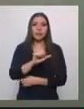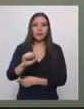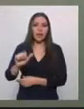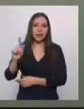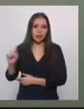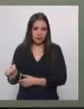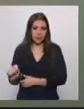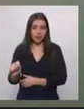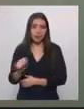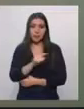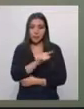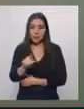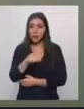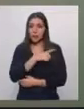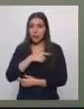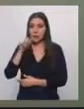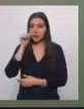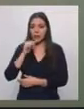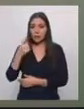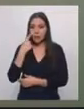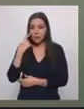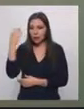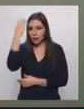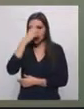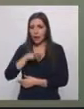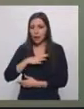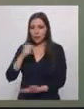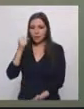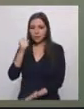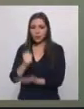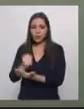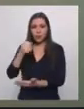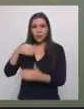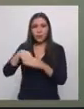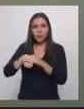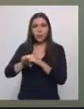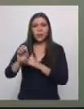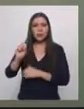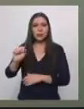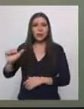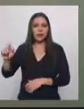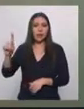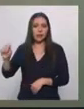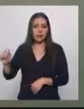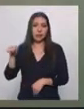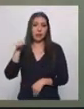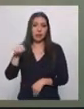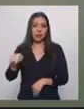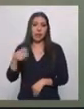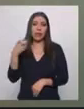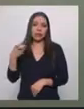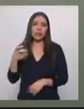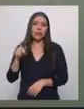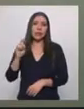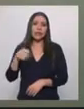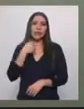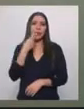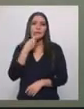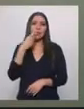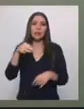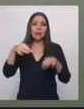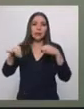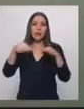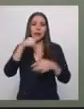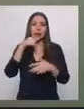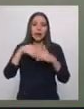que se den cuenta y lo revisen, que venga de sello digital, porque eso hace de la validez de este estado de cuenta y sobre